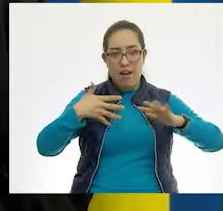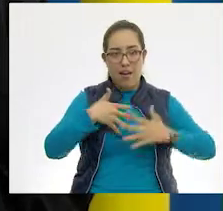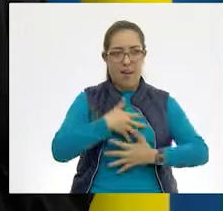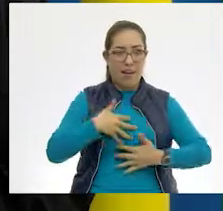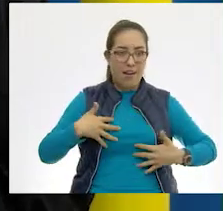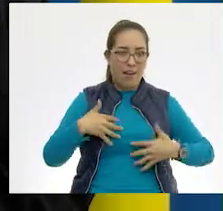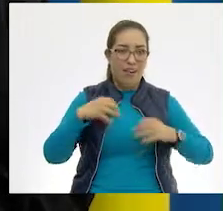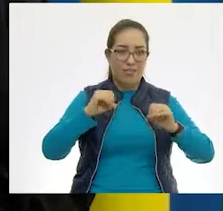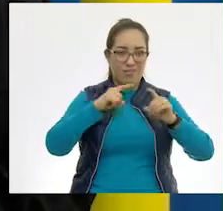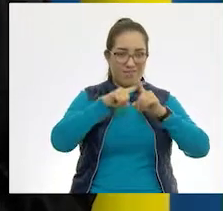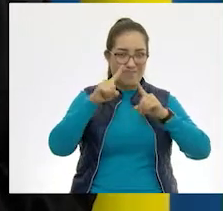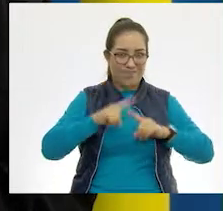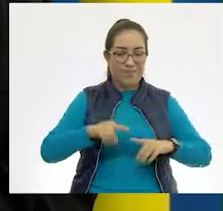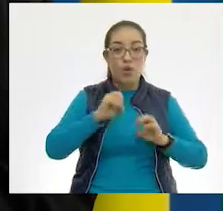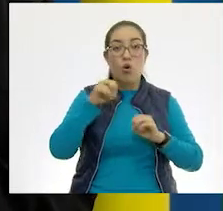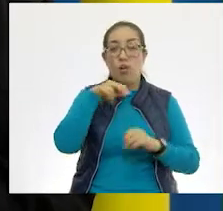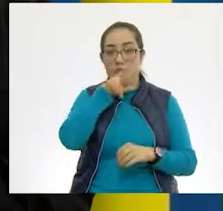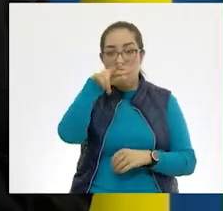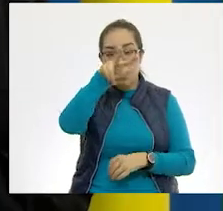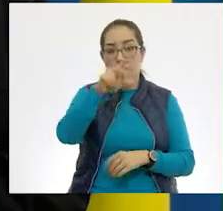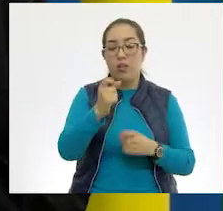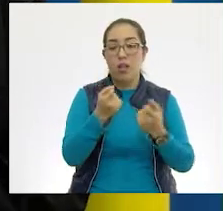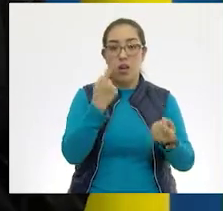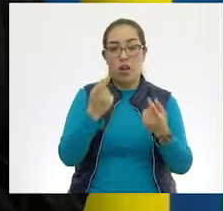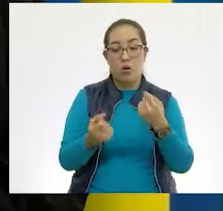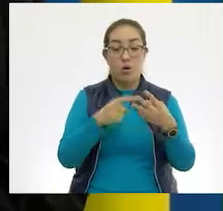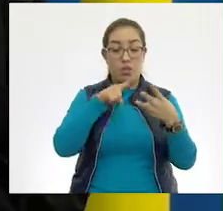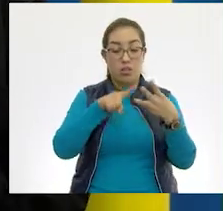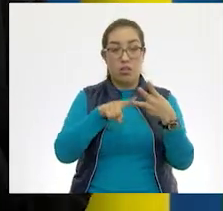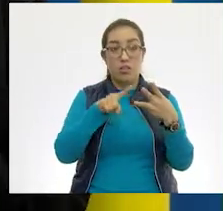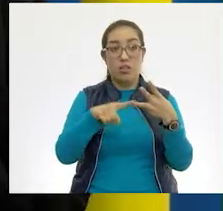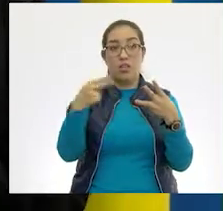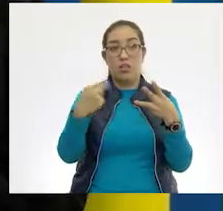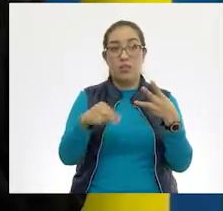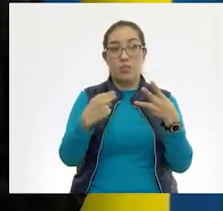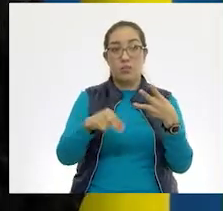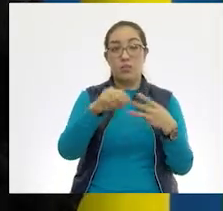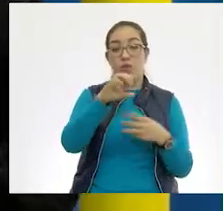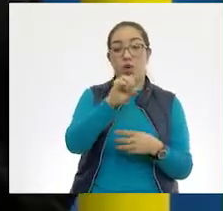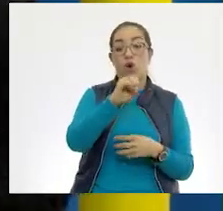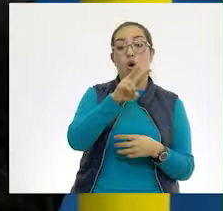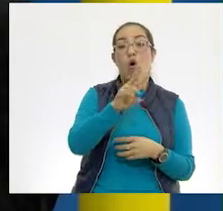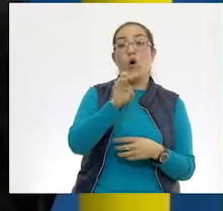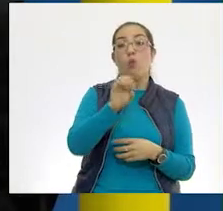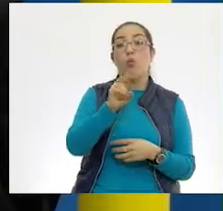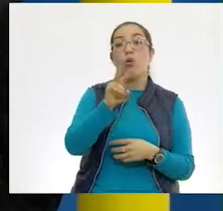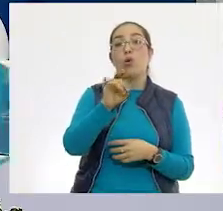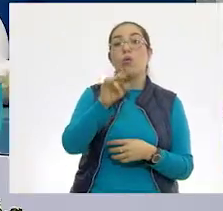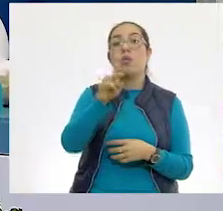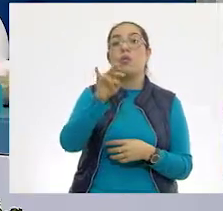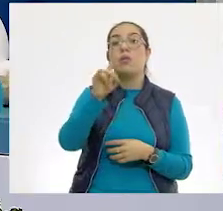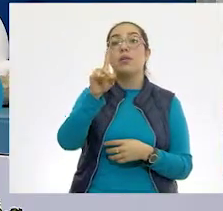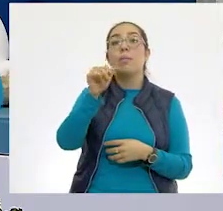iguanas y en anfibios. El tercer grupo es el de los ovovivíparos.